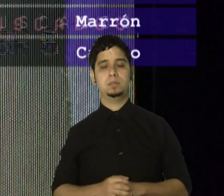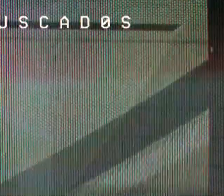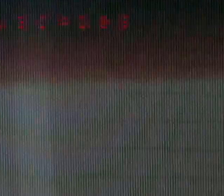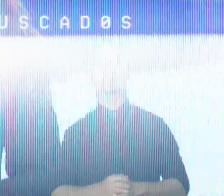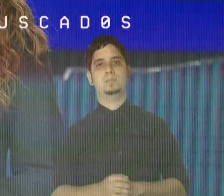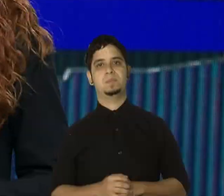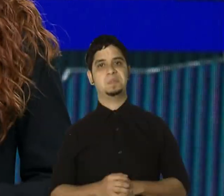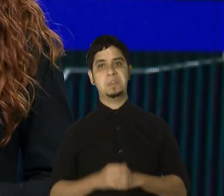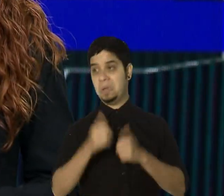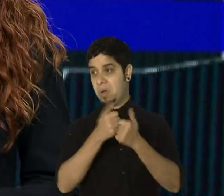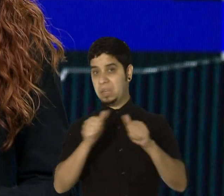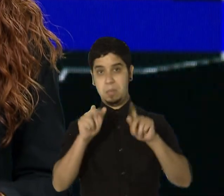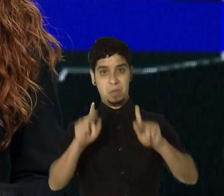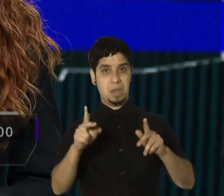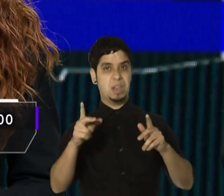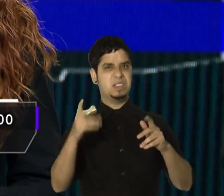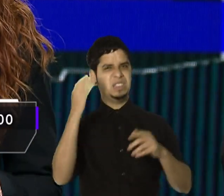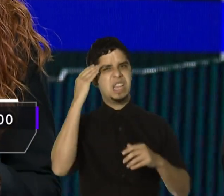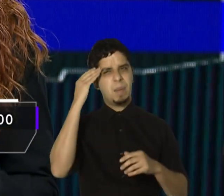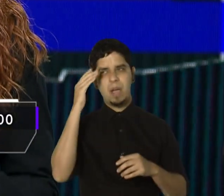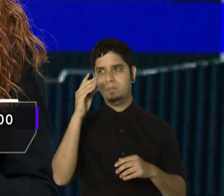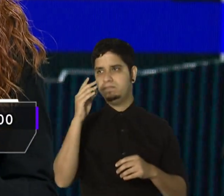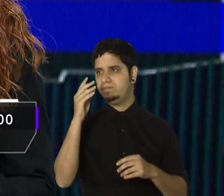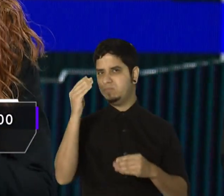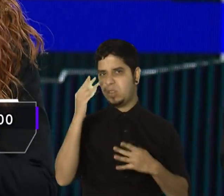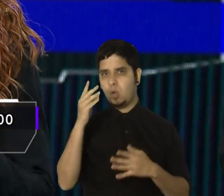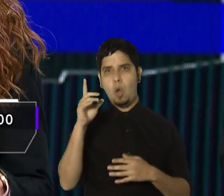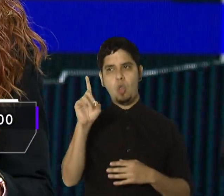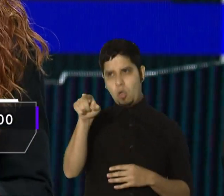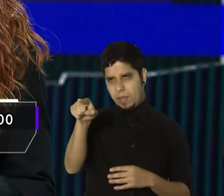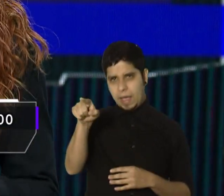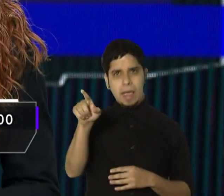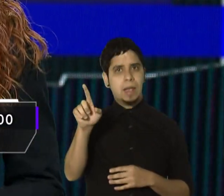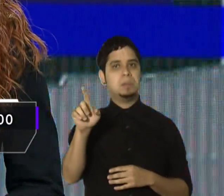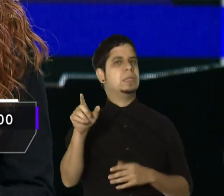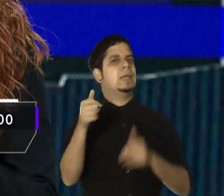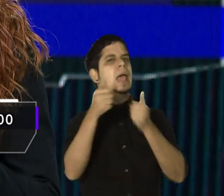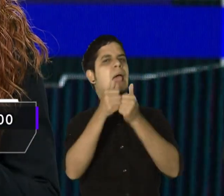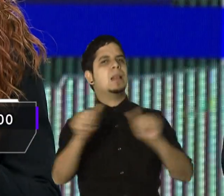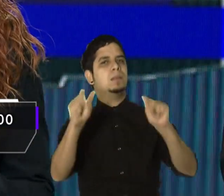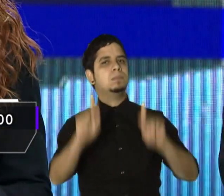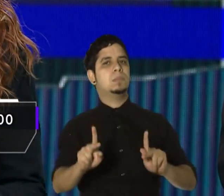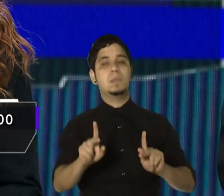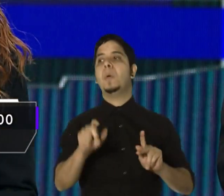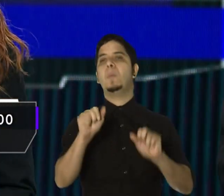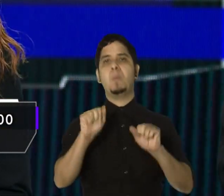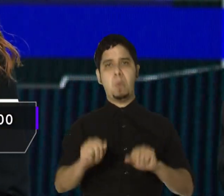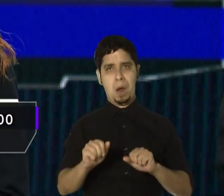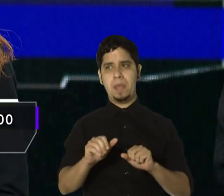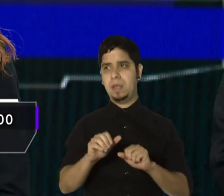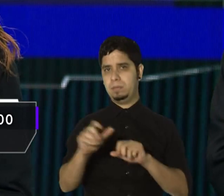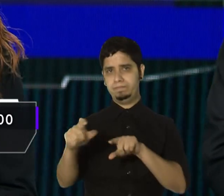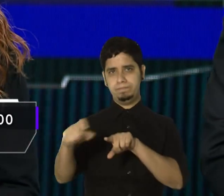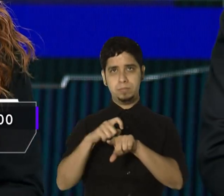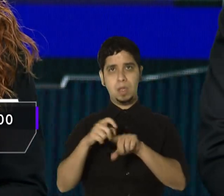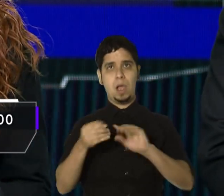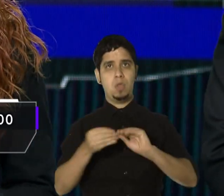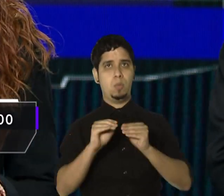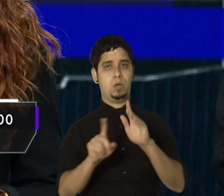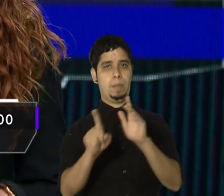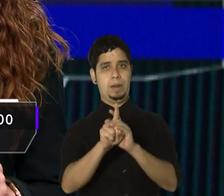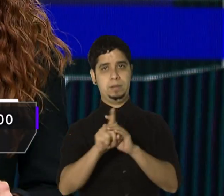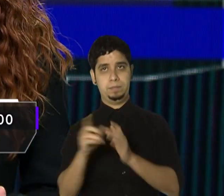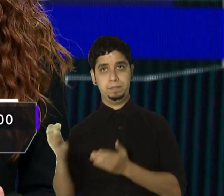Cualquier persona que tenga información sobre el paradero de este individuo, cualquiera, puede comunicarse de manera completamente confidencial al 987